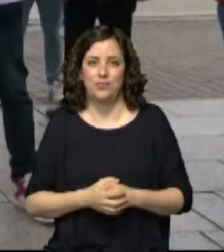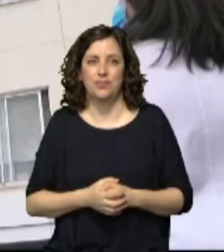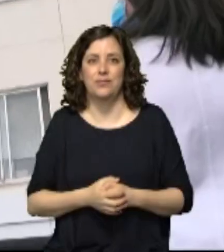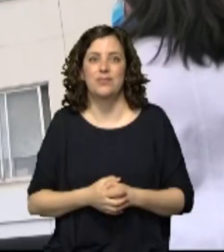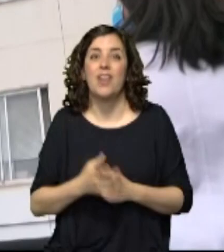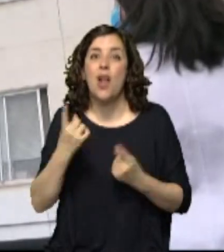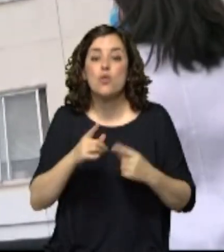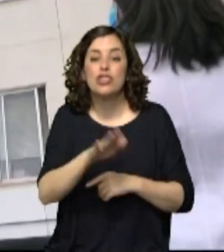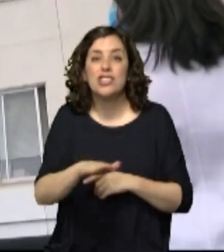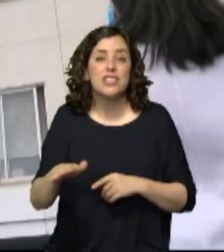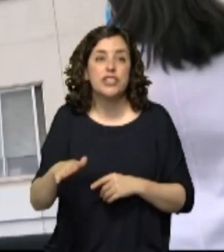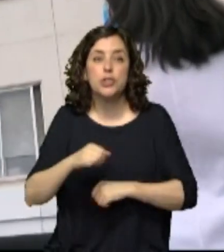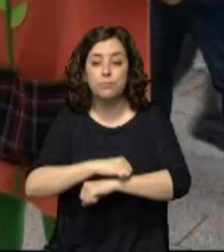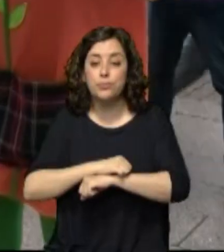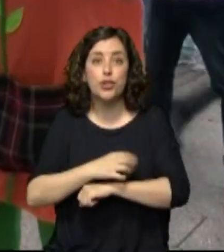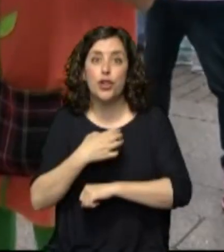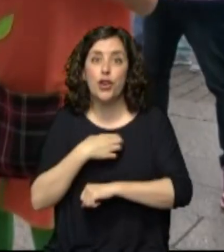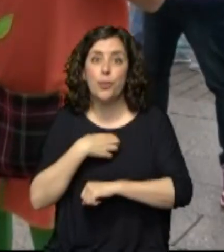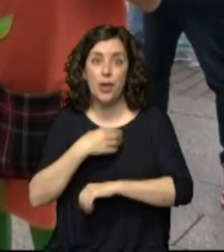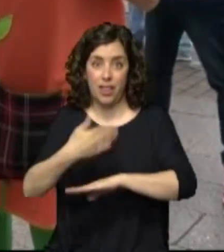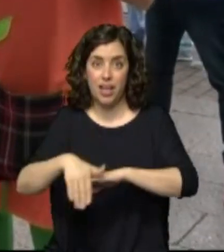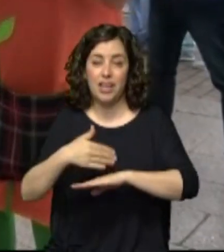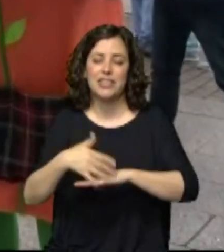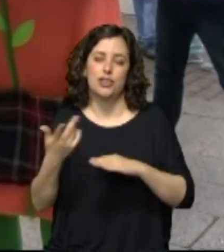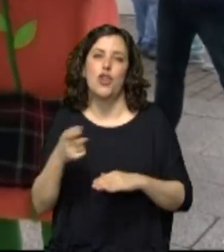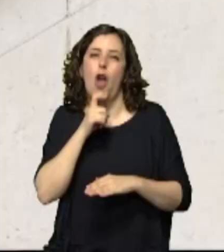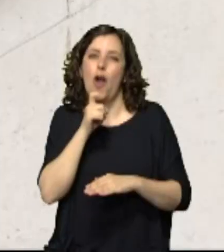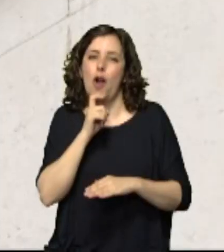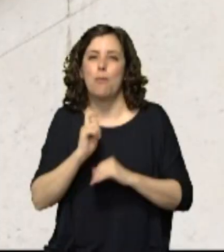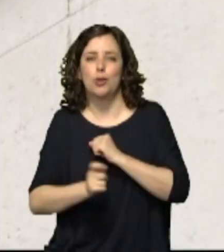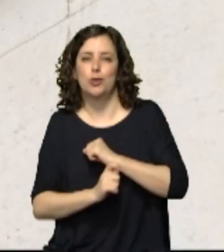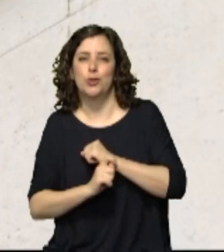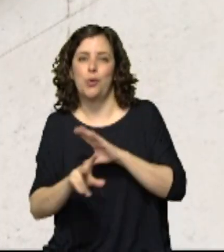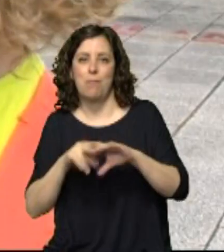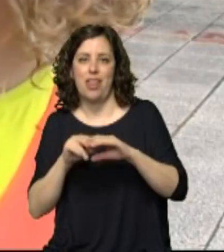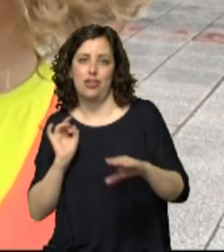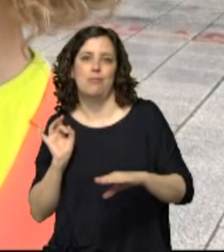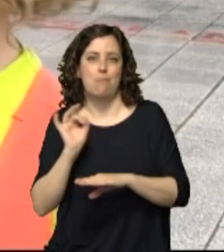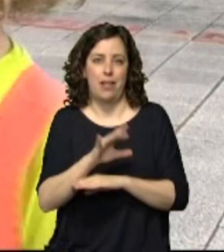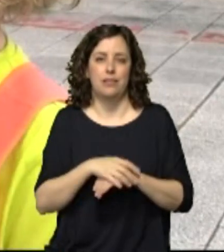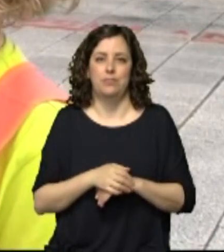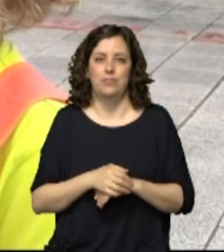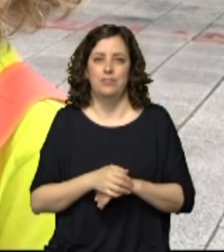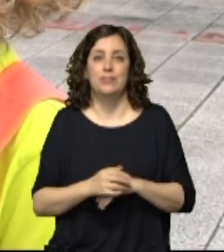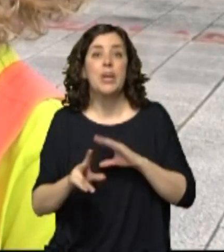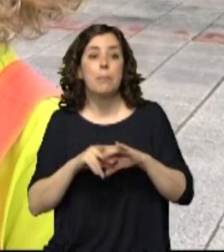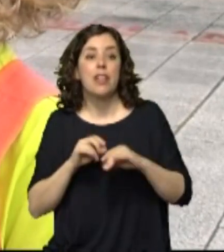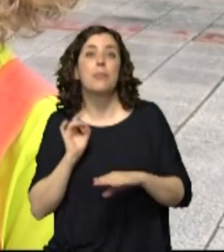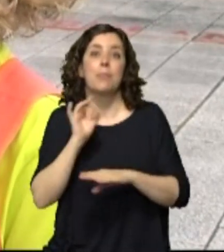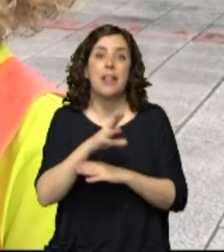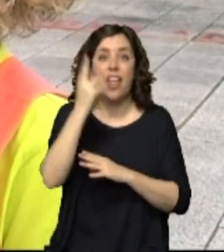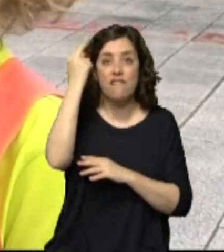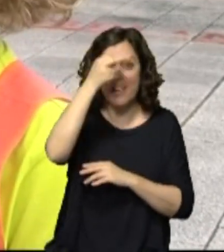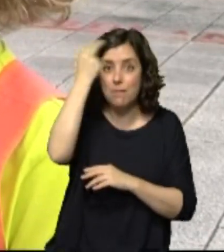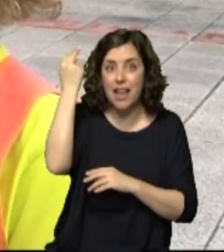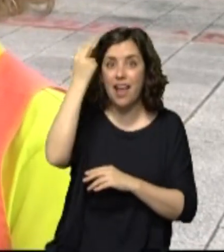daban a la plaza central, pues desde esta asociación les envían vídeos para sacarles una sonrisa. A las enfermeras se lo